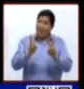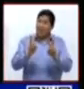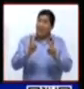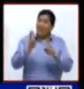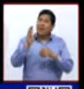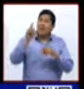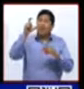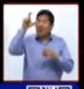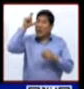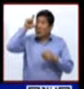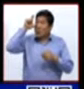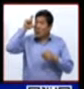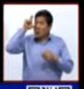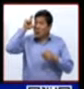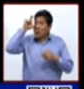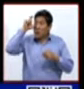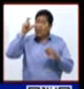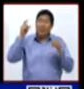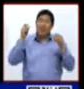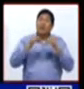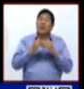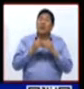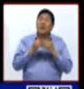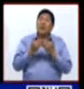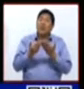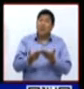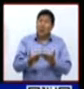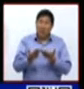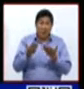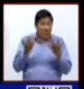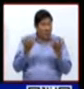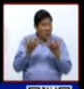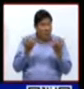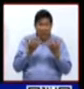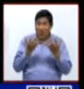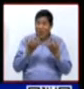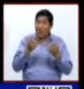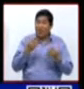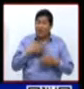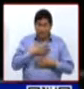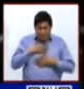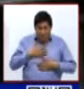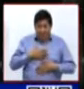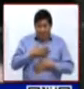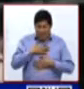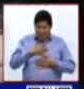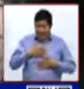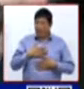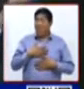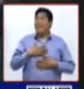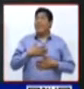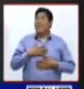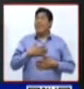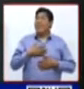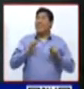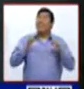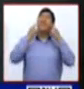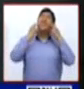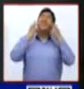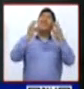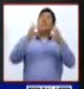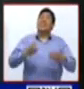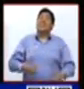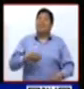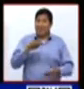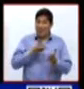esta luna llena, eclipse total de luna, que realmente estamos complacidos de poder ser quienes podamos apreciar este